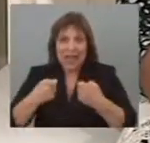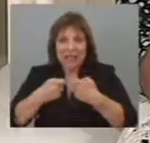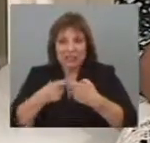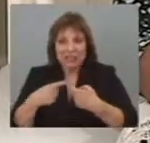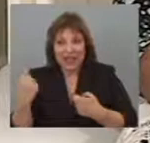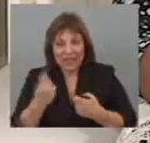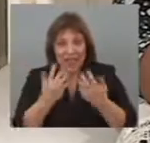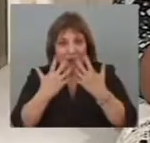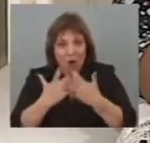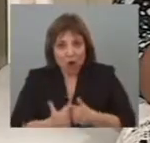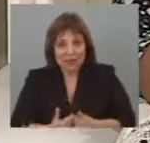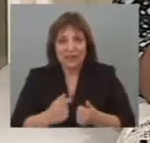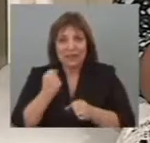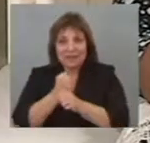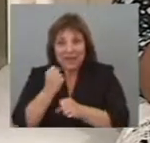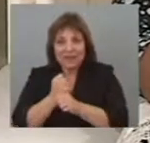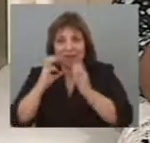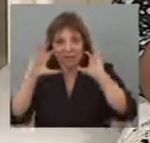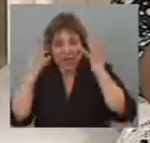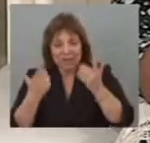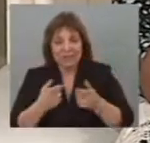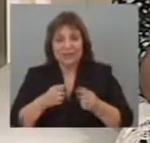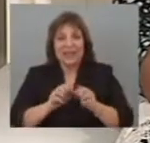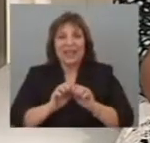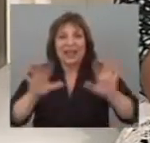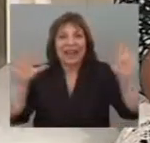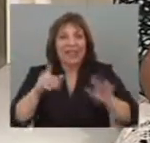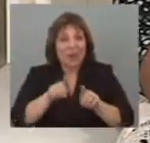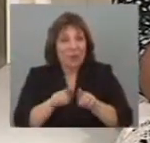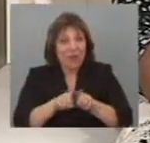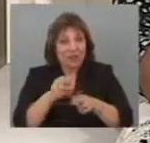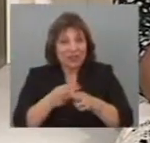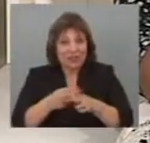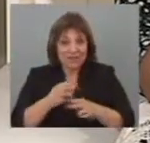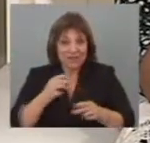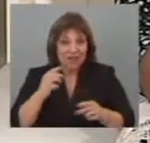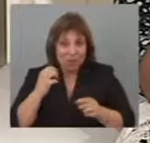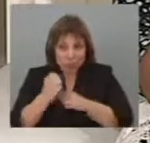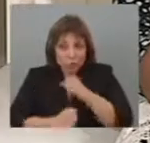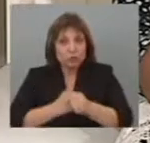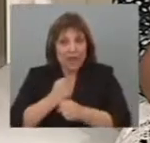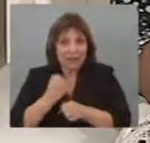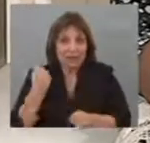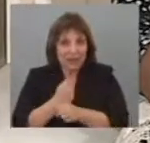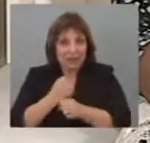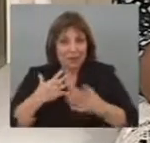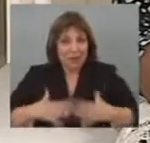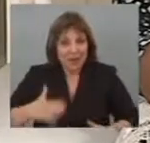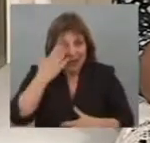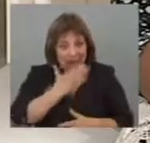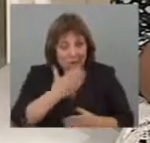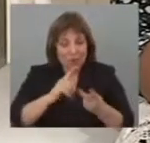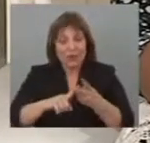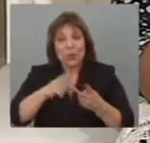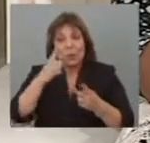organizada que trabaja en temas de violencia, como la Red de Violencia, que tiene muchos años de actuación, y es un espacio